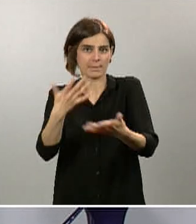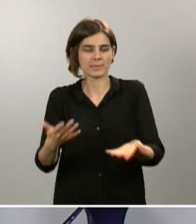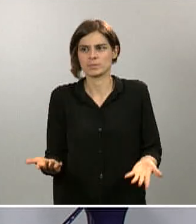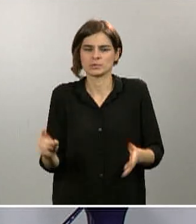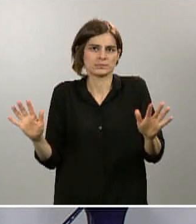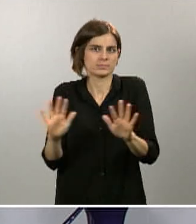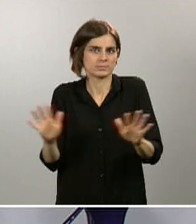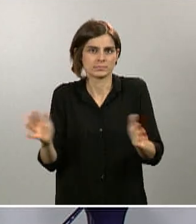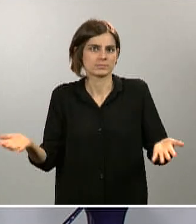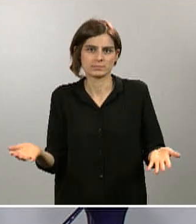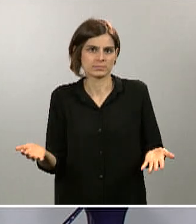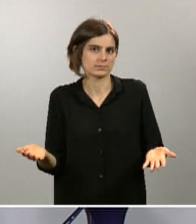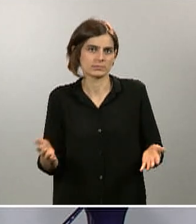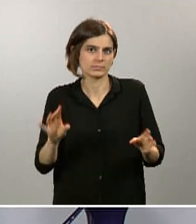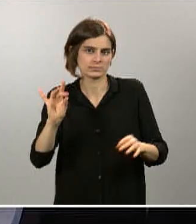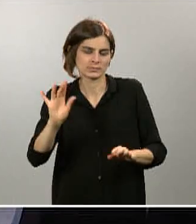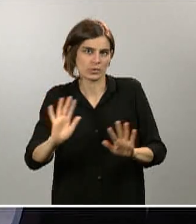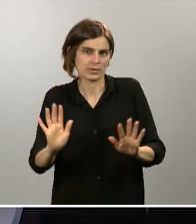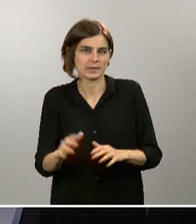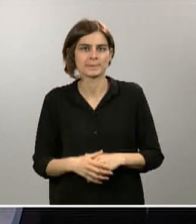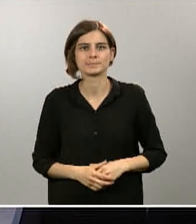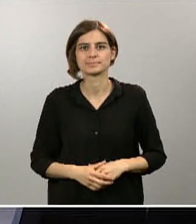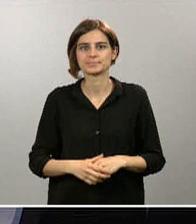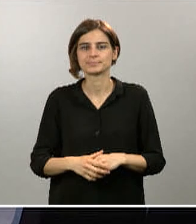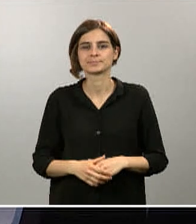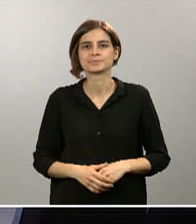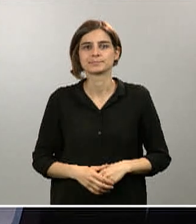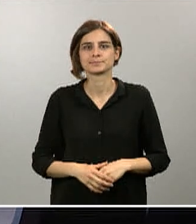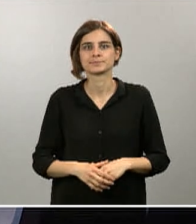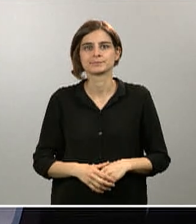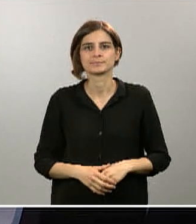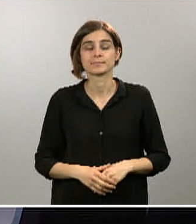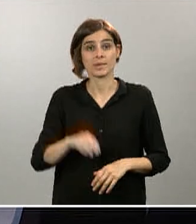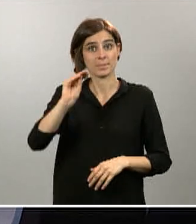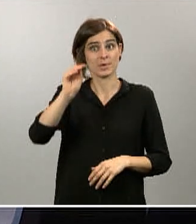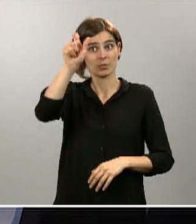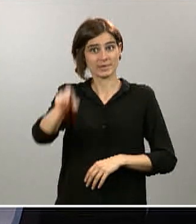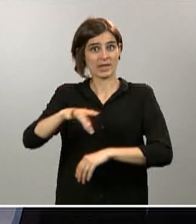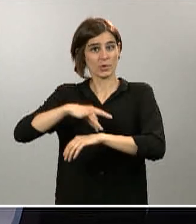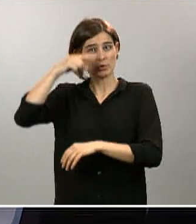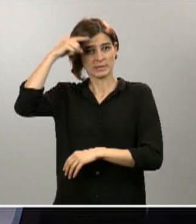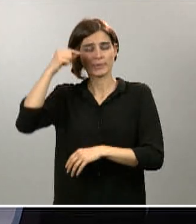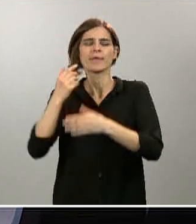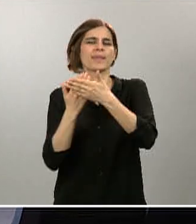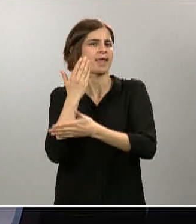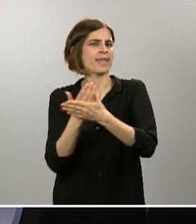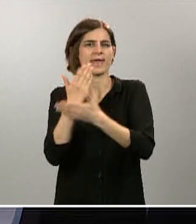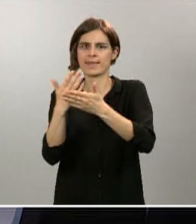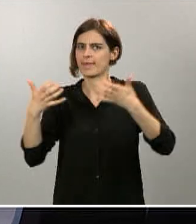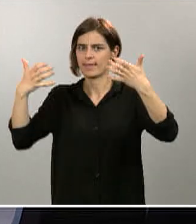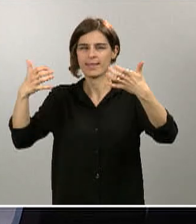bien. Doctor Simón, esta pregunta, cada día aparece la situación de los